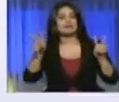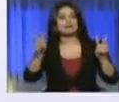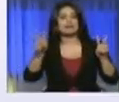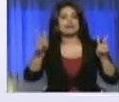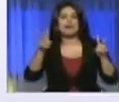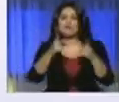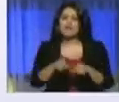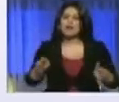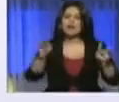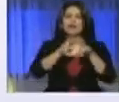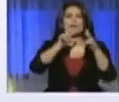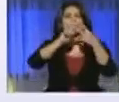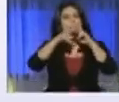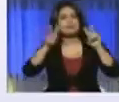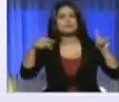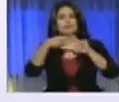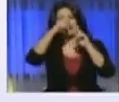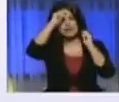de paz, de respeto a la vida.